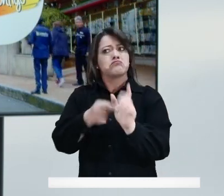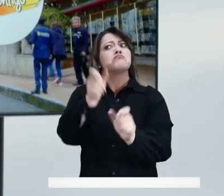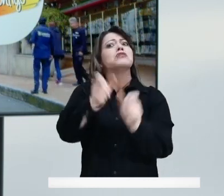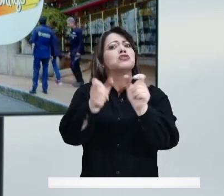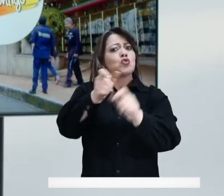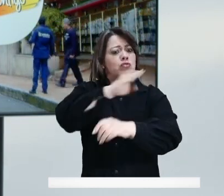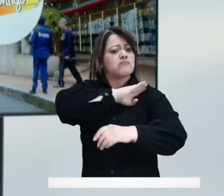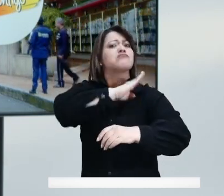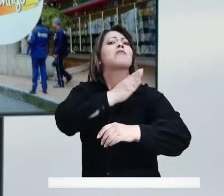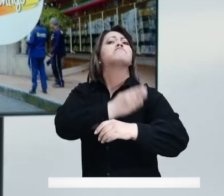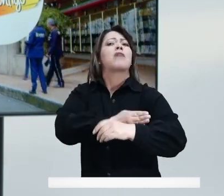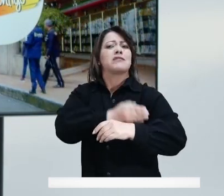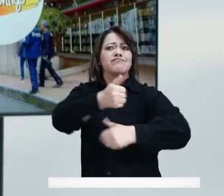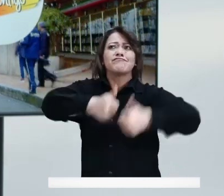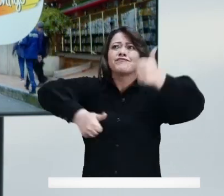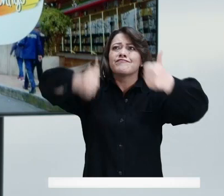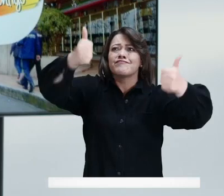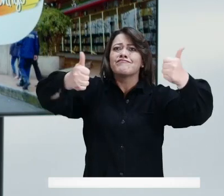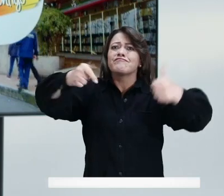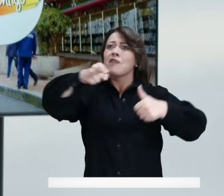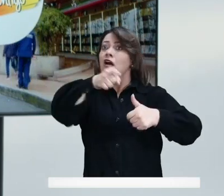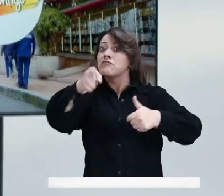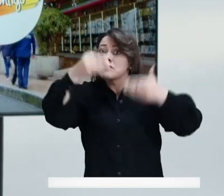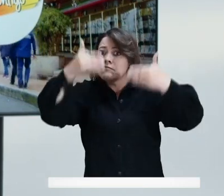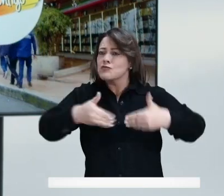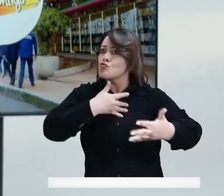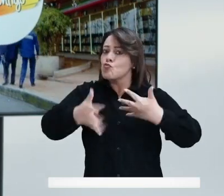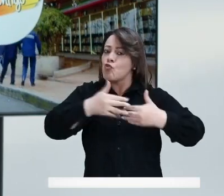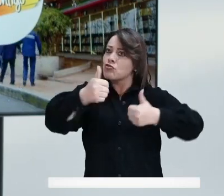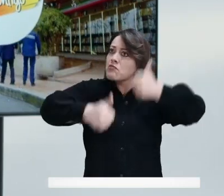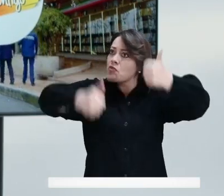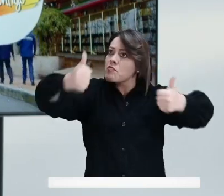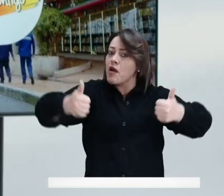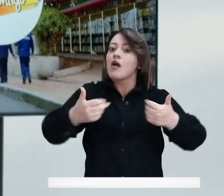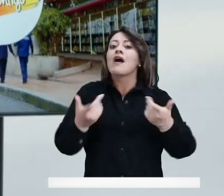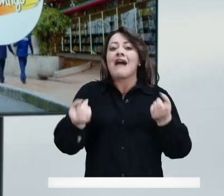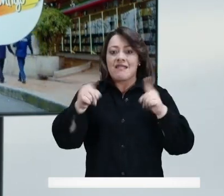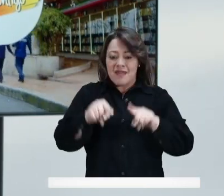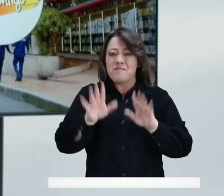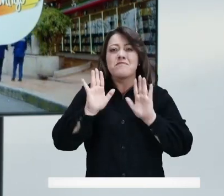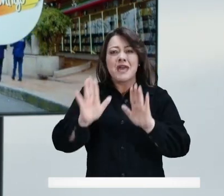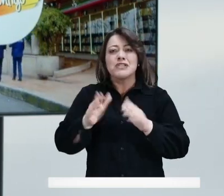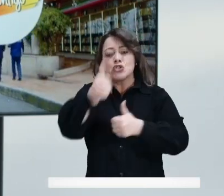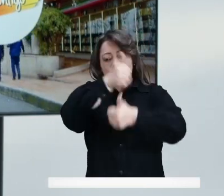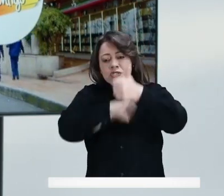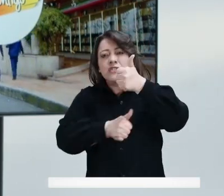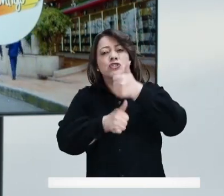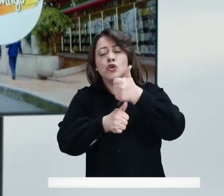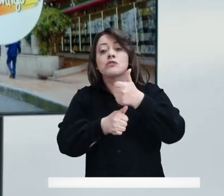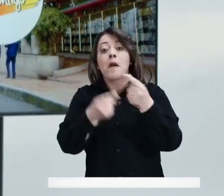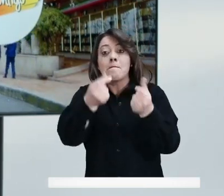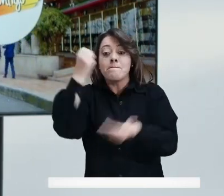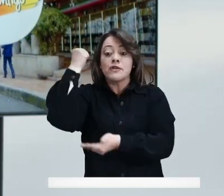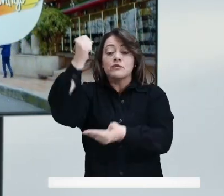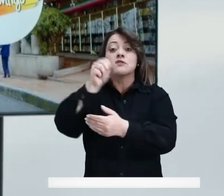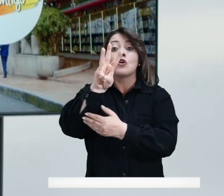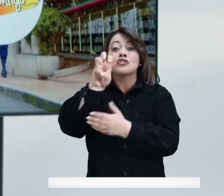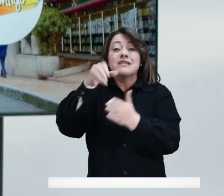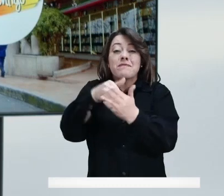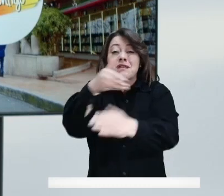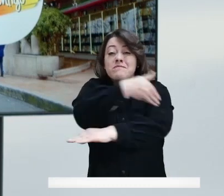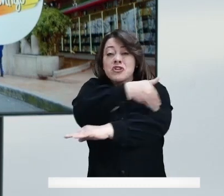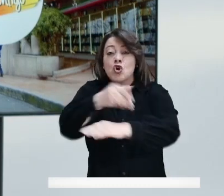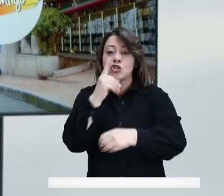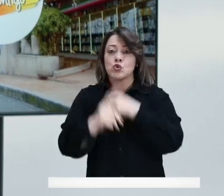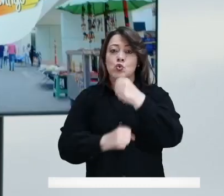cargos directivos también, sacarlos adelante. Y hoy esa subdirección pues cuenta con un presupuesto importante, alrededor de 80.000 millones de pesos al año,